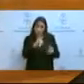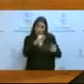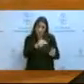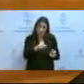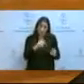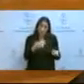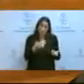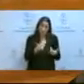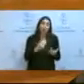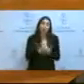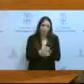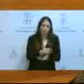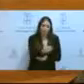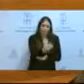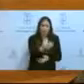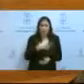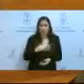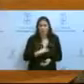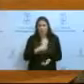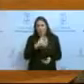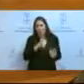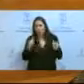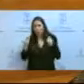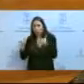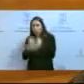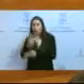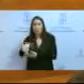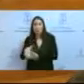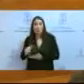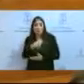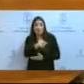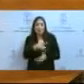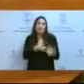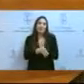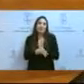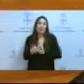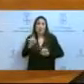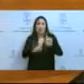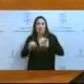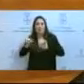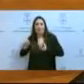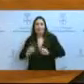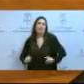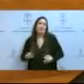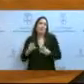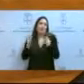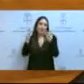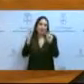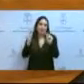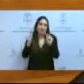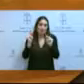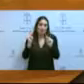momento. Y será bueno que venga, porque eso indica que efectivamente se ha superado esta crisis. Yo